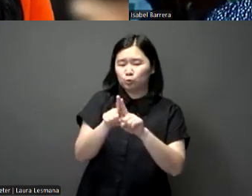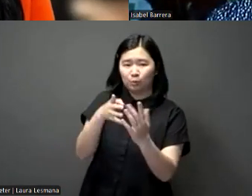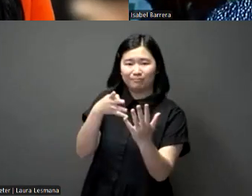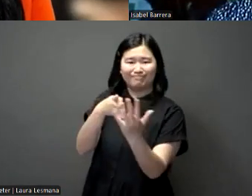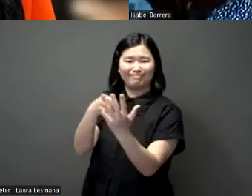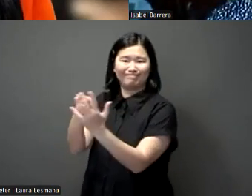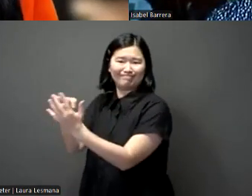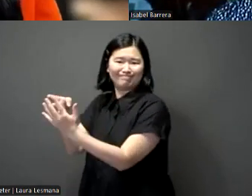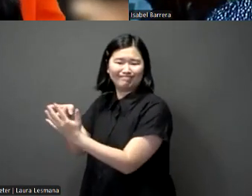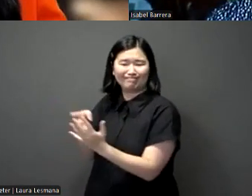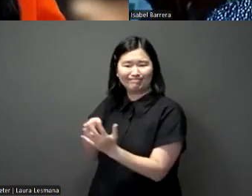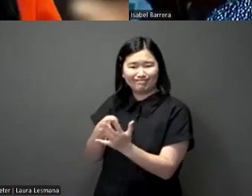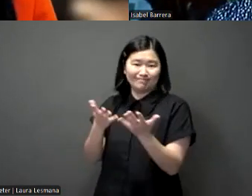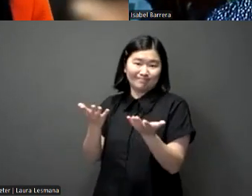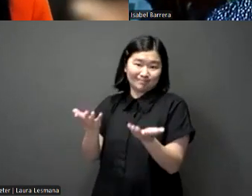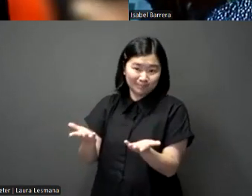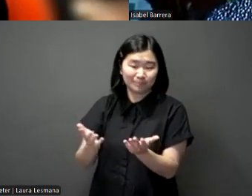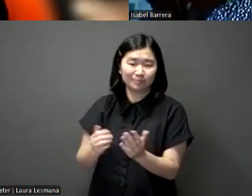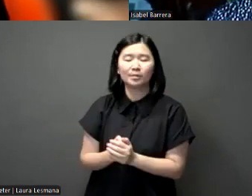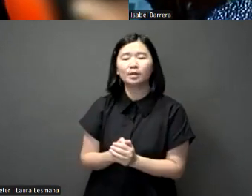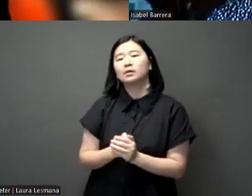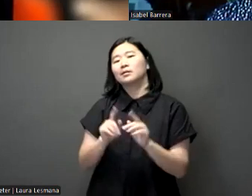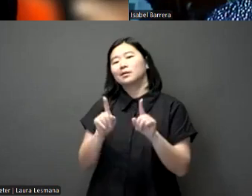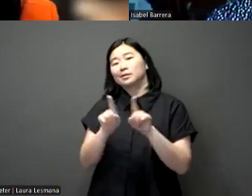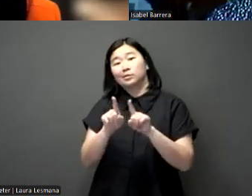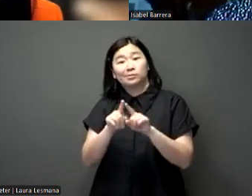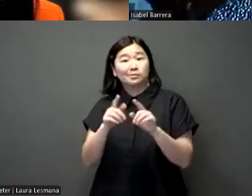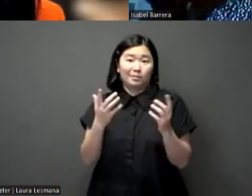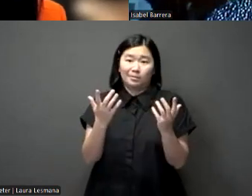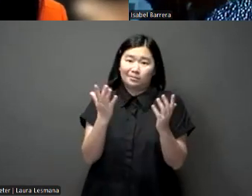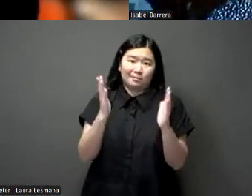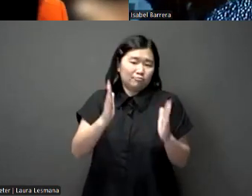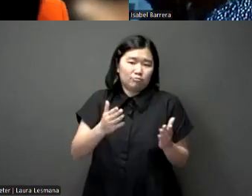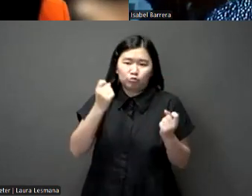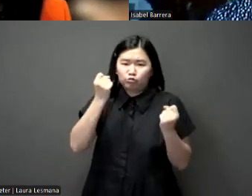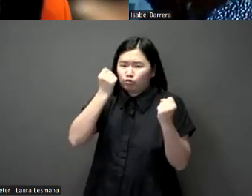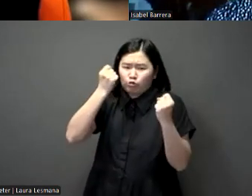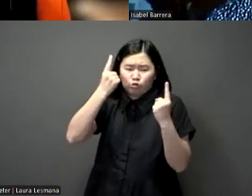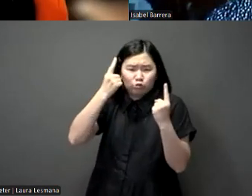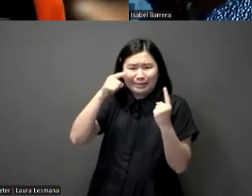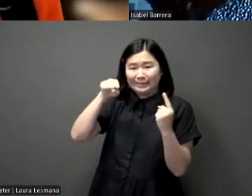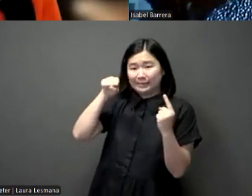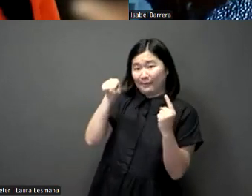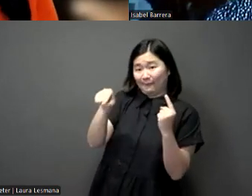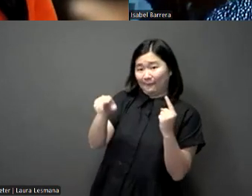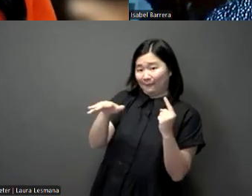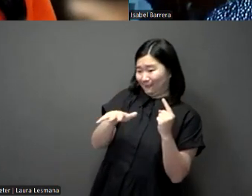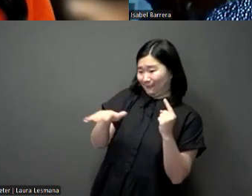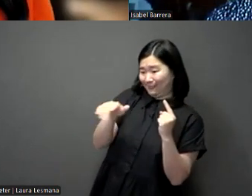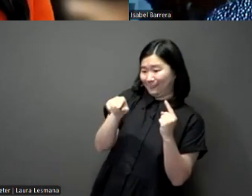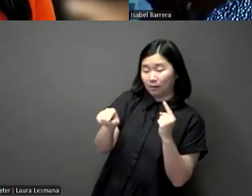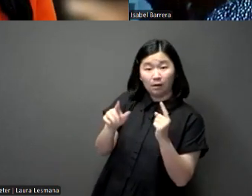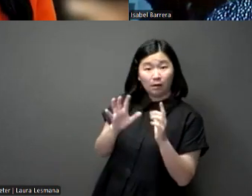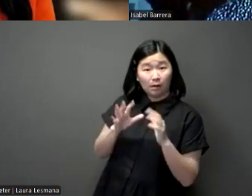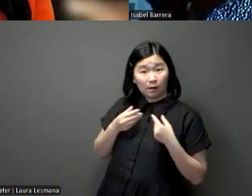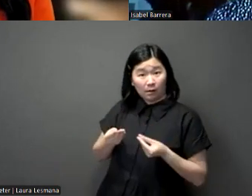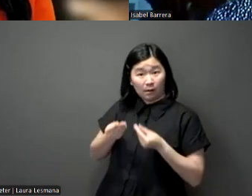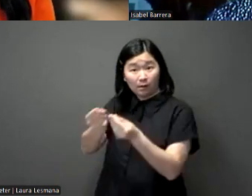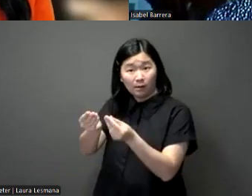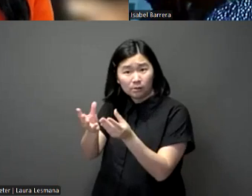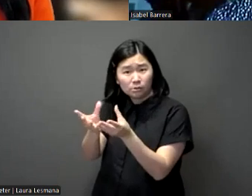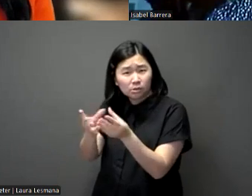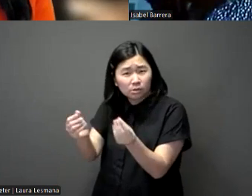depender dónde nos ubiquemos, ¿cierto? En la población, en los grupos etarios, en las intervenciones si son más bien de carácter